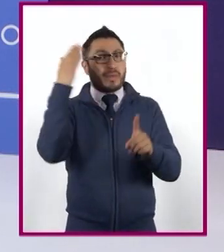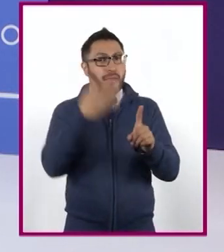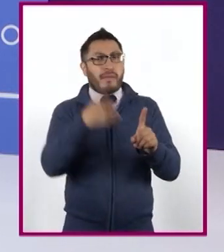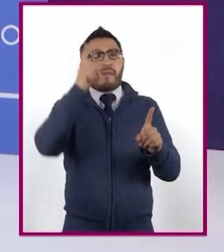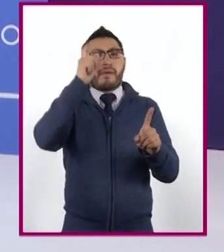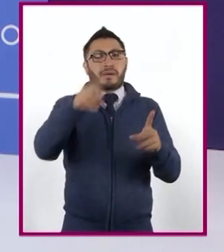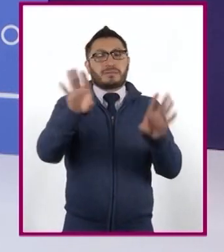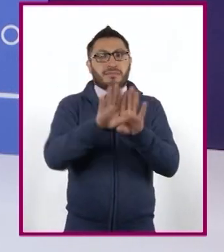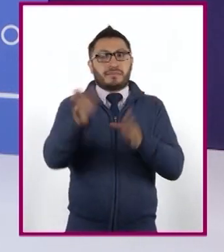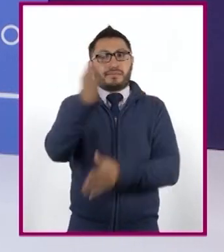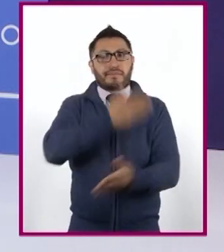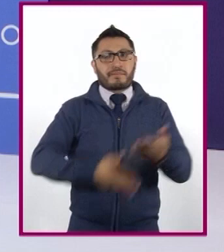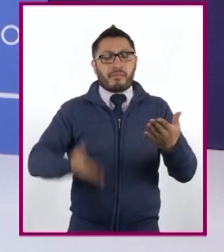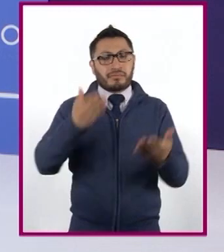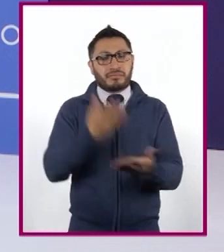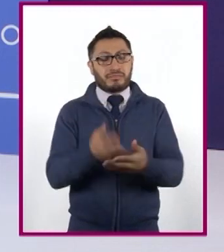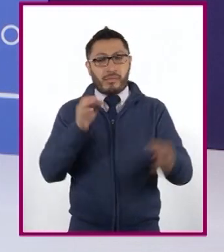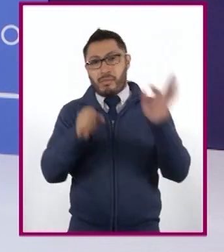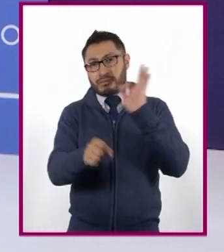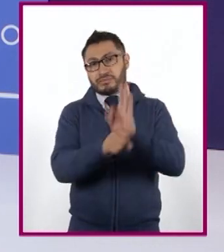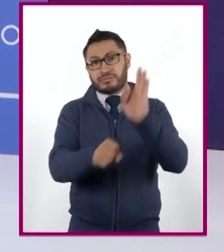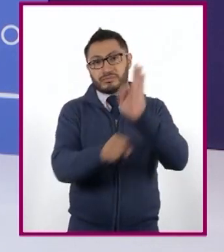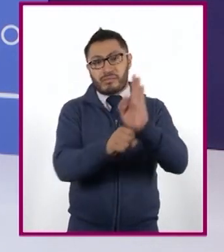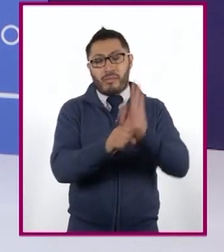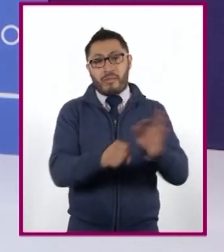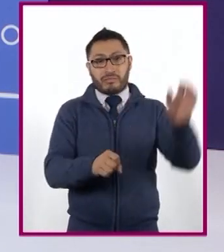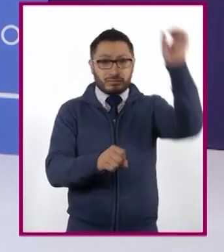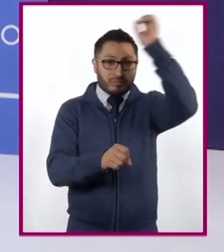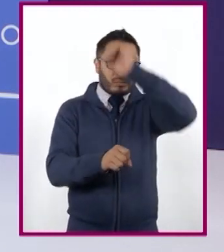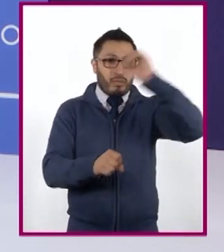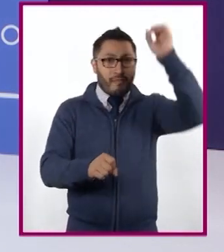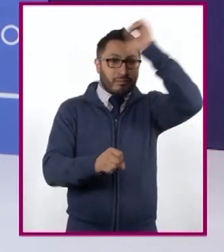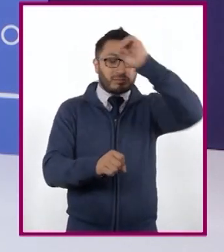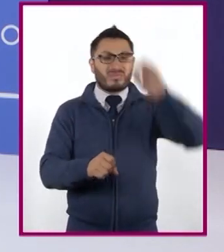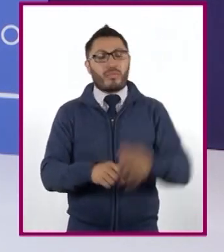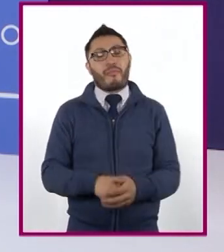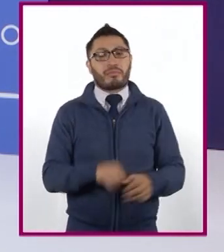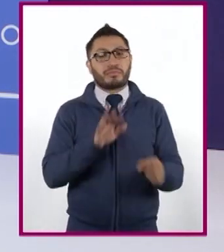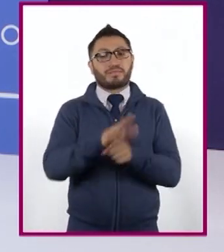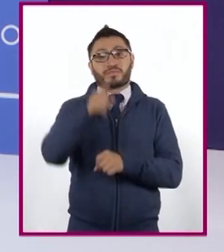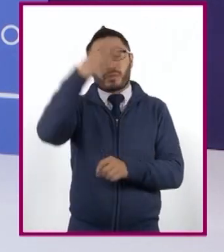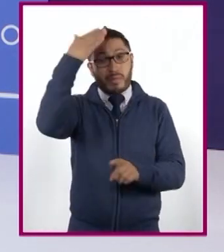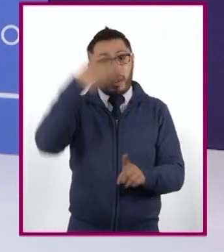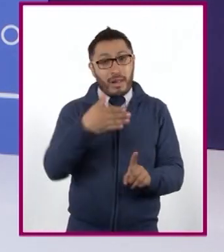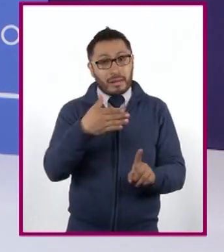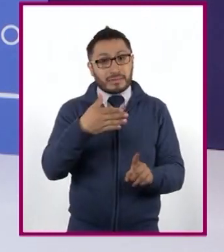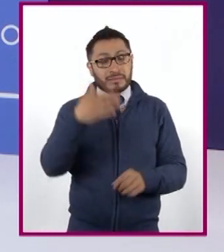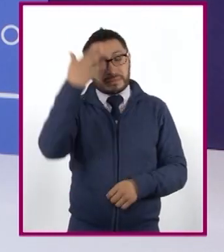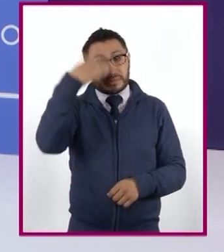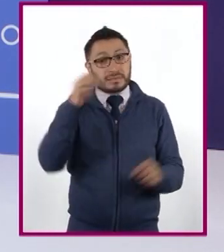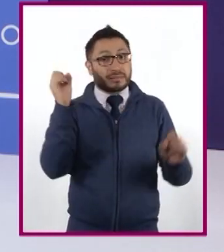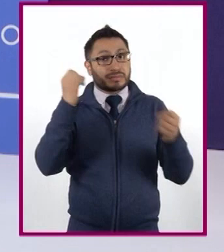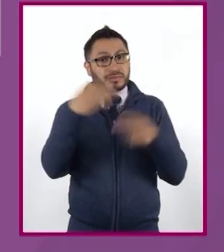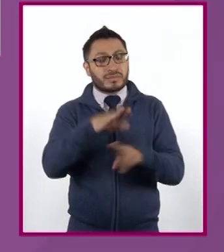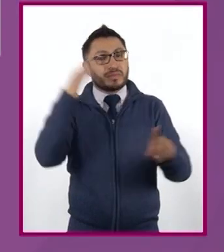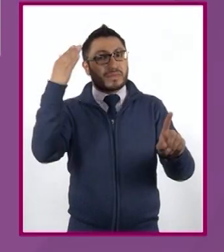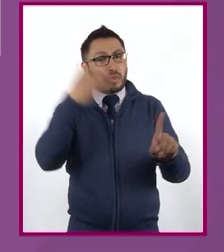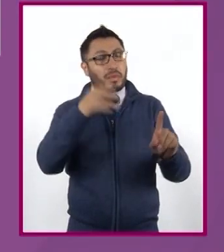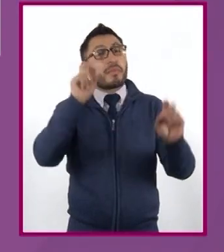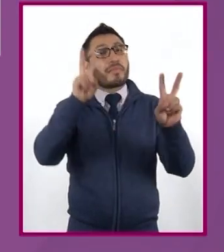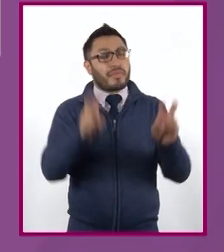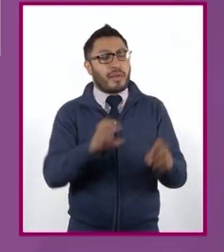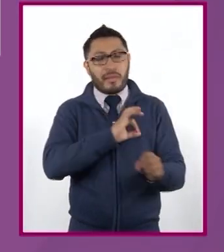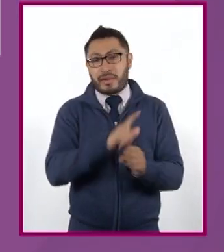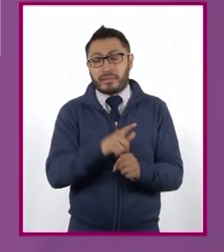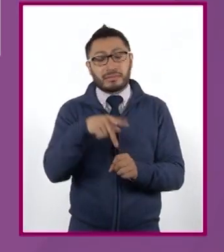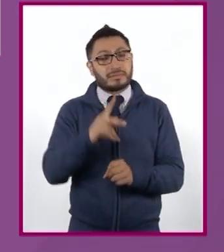es compartir y defender su punto de vista y lo que saben acerca de un tema en específico.